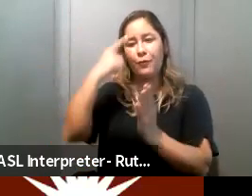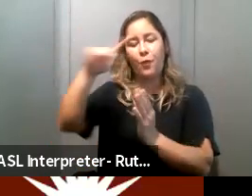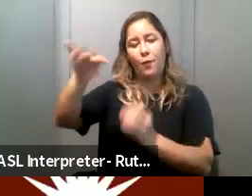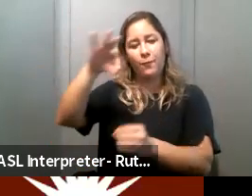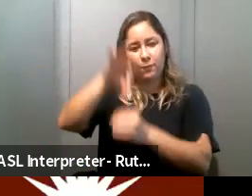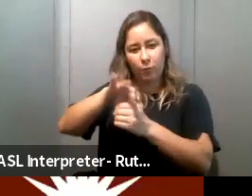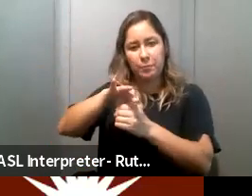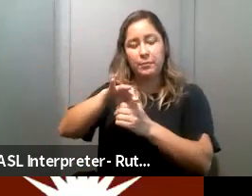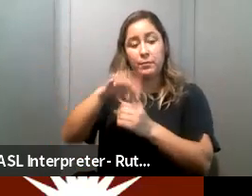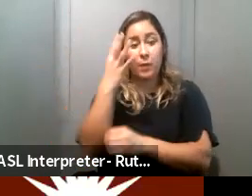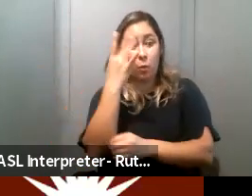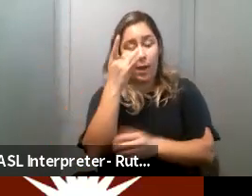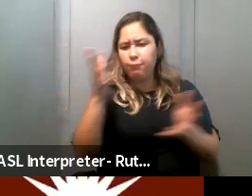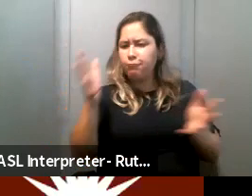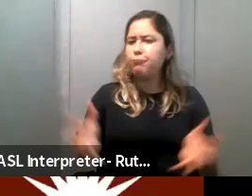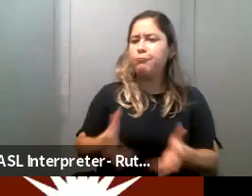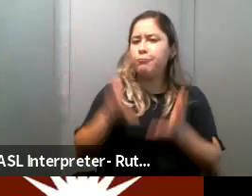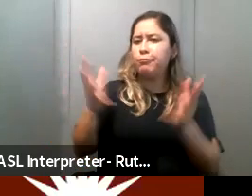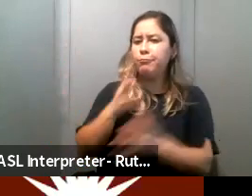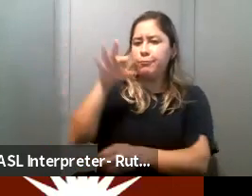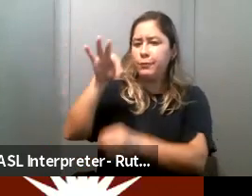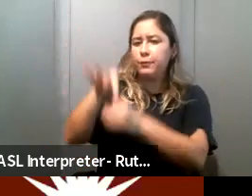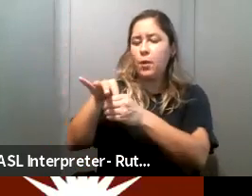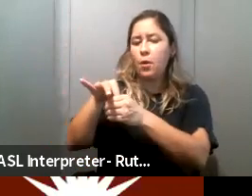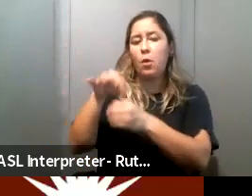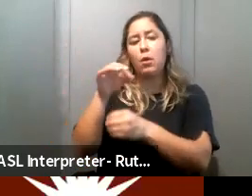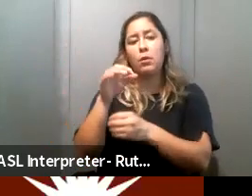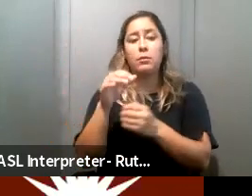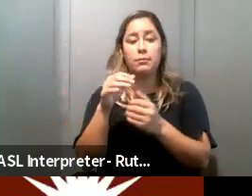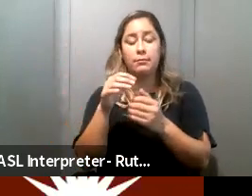esta elección o de este proceso, simplemente como información.